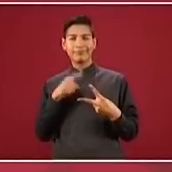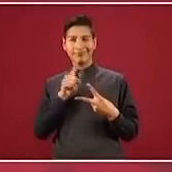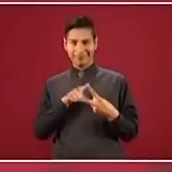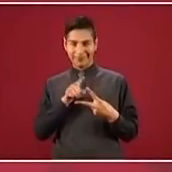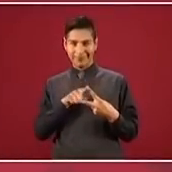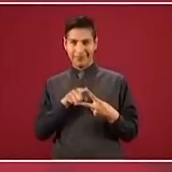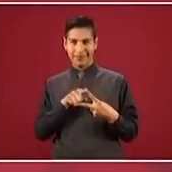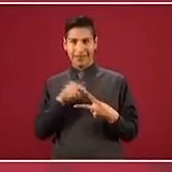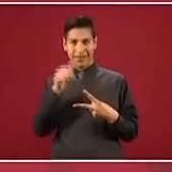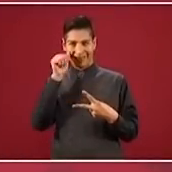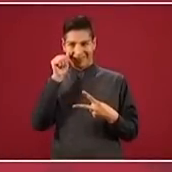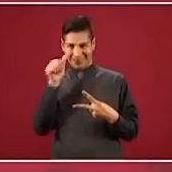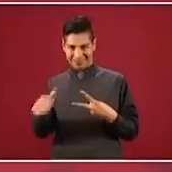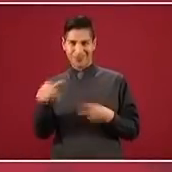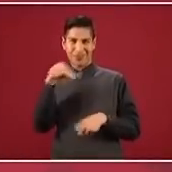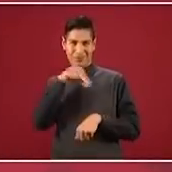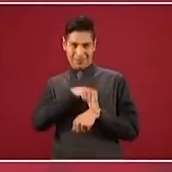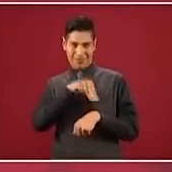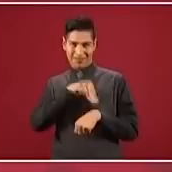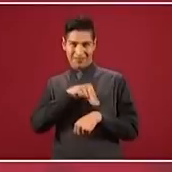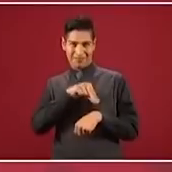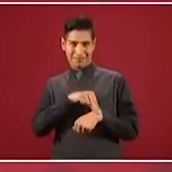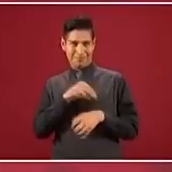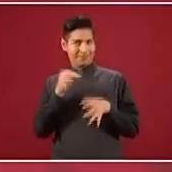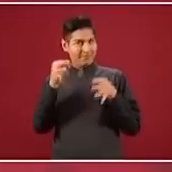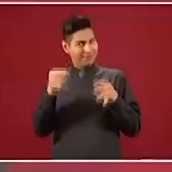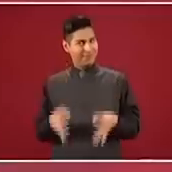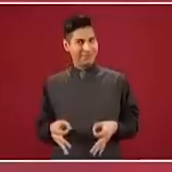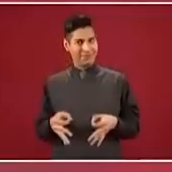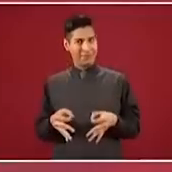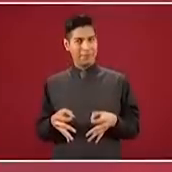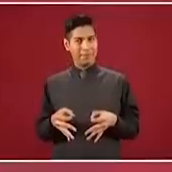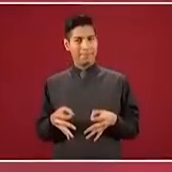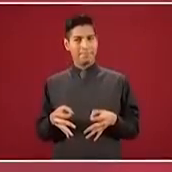atención médica de calidad para